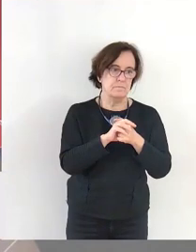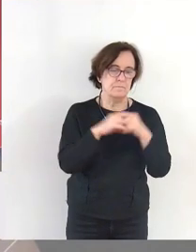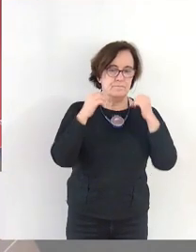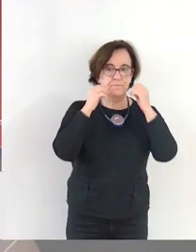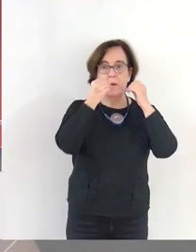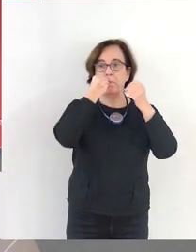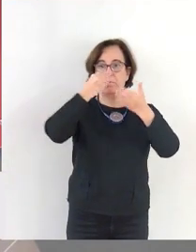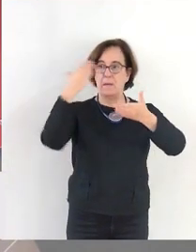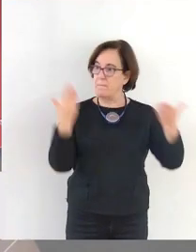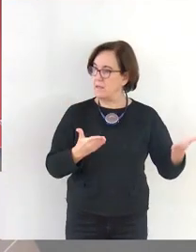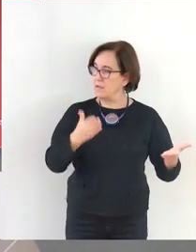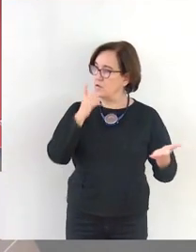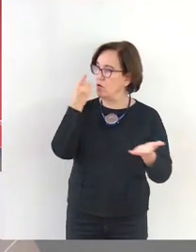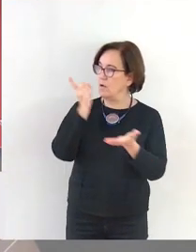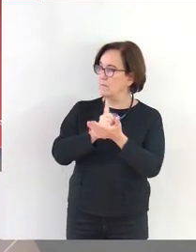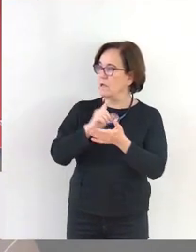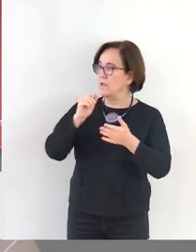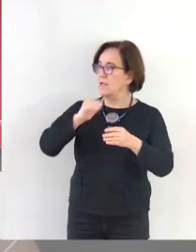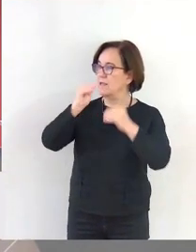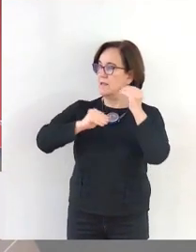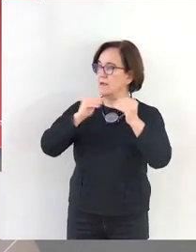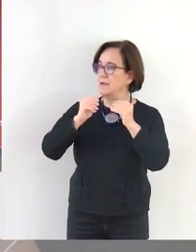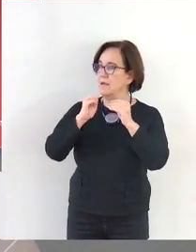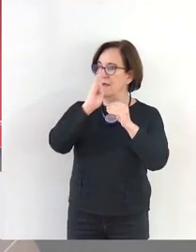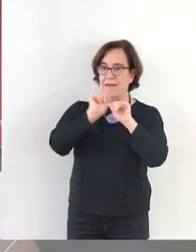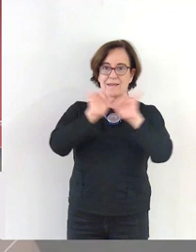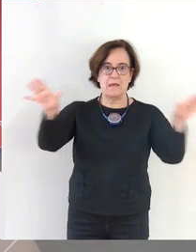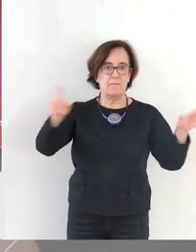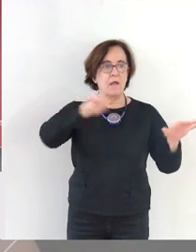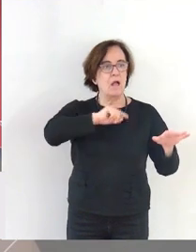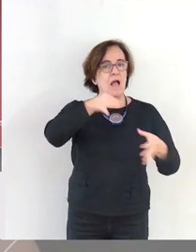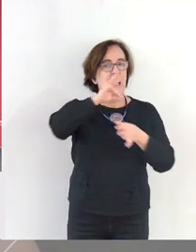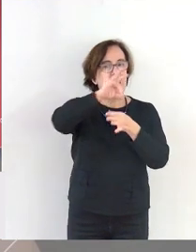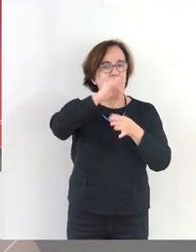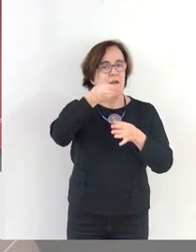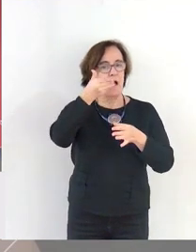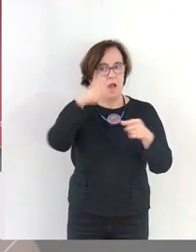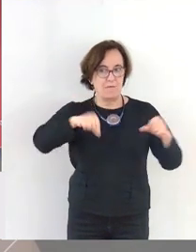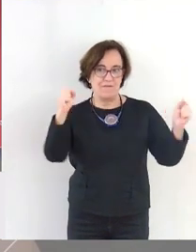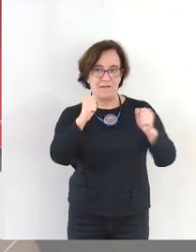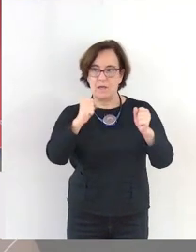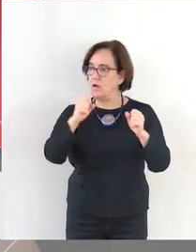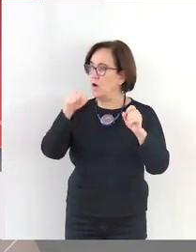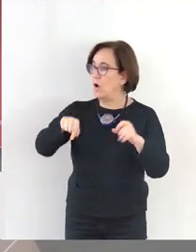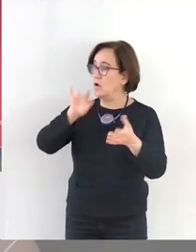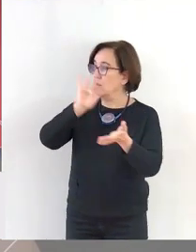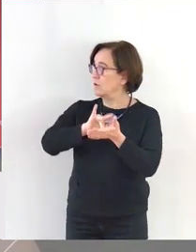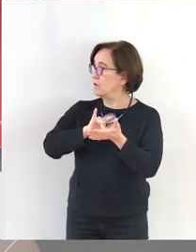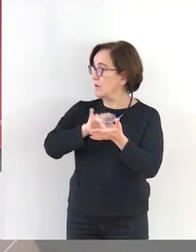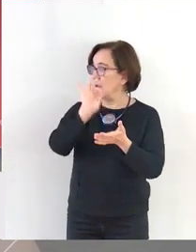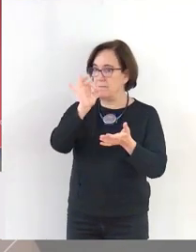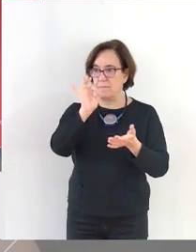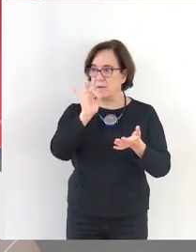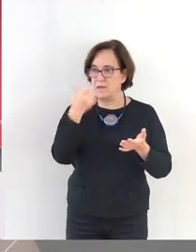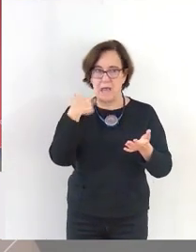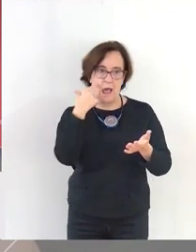bueno bienvenidos de nuevo también a los que estáis en streaming Qué gusto da tomarse un café calentito cuando hace frío cosa que no es el día de hoy cierto porque ya